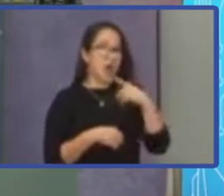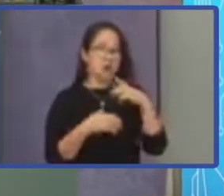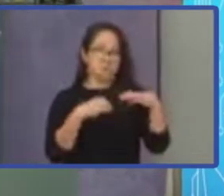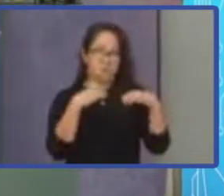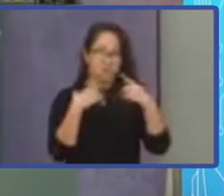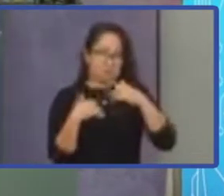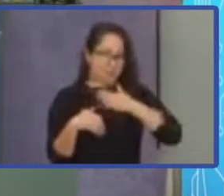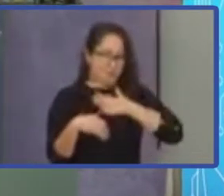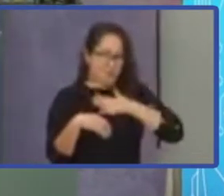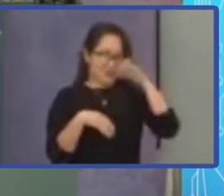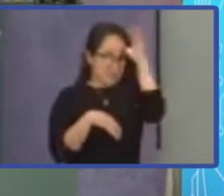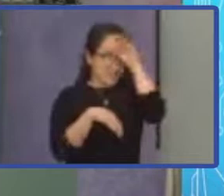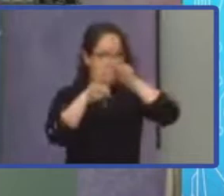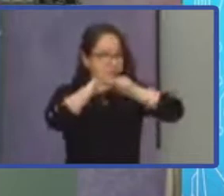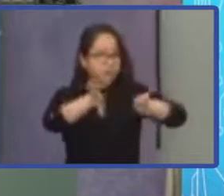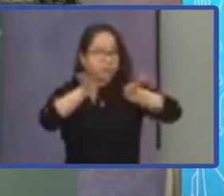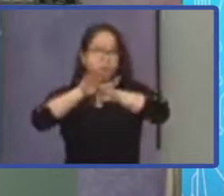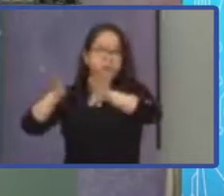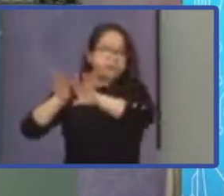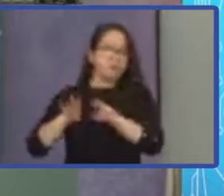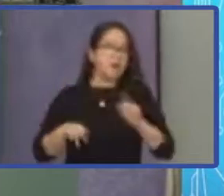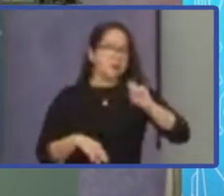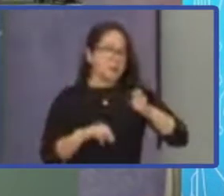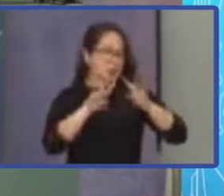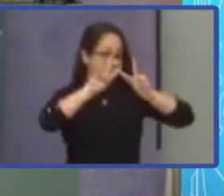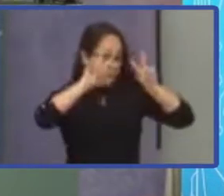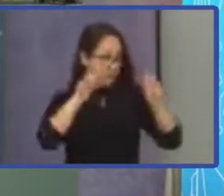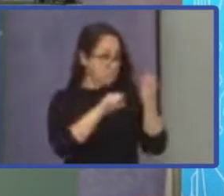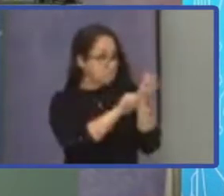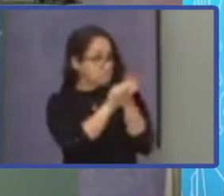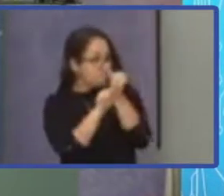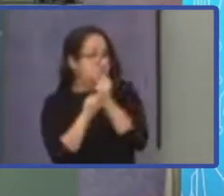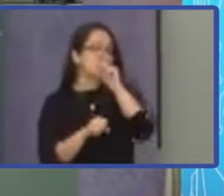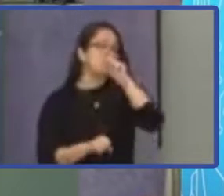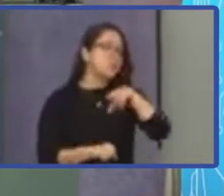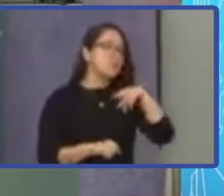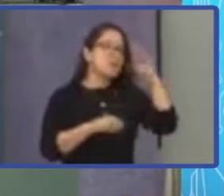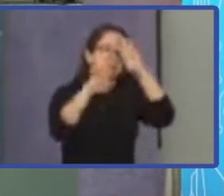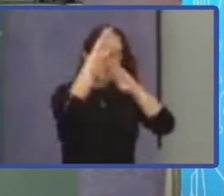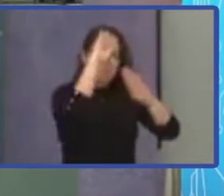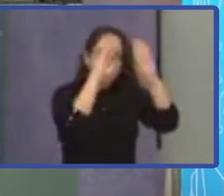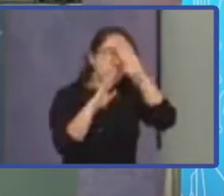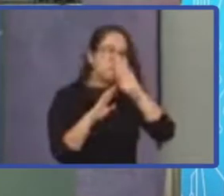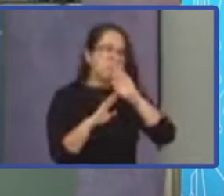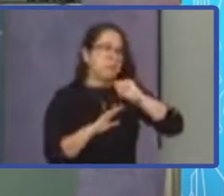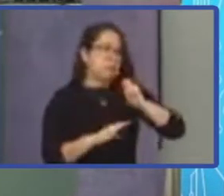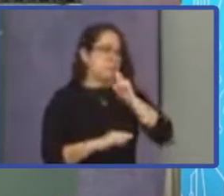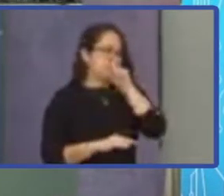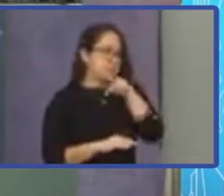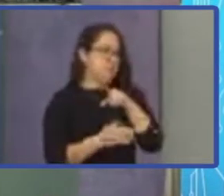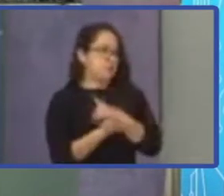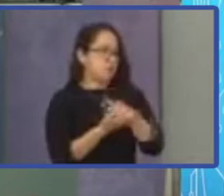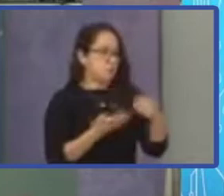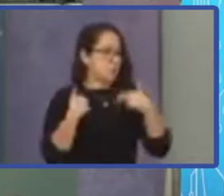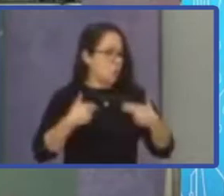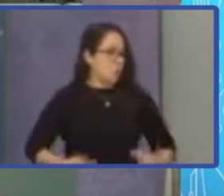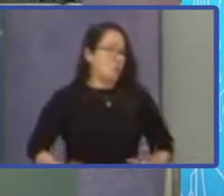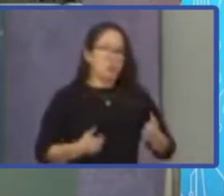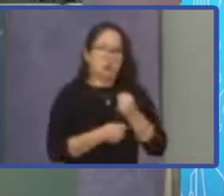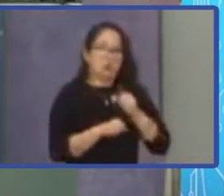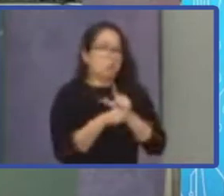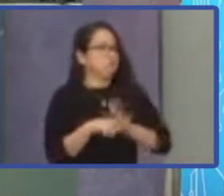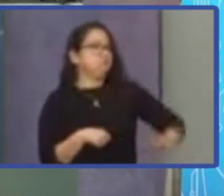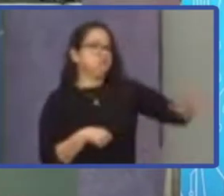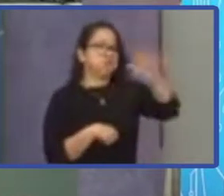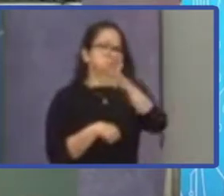es un tema de investigación. Y también nos interesa mucho pensar que es un problema de derechos humanos con la sociedad, porque todos tenemos derecho